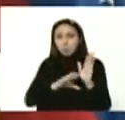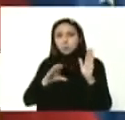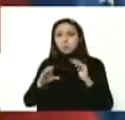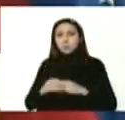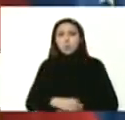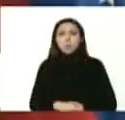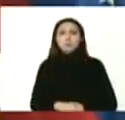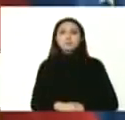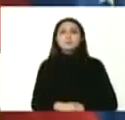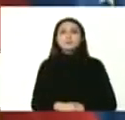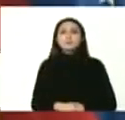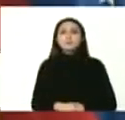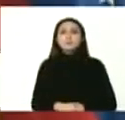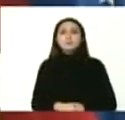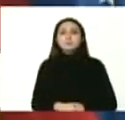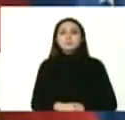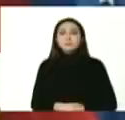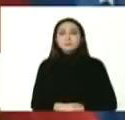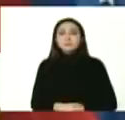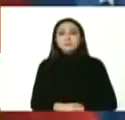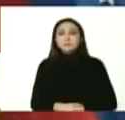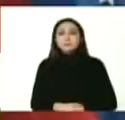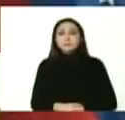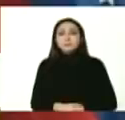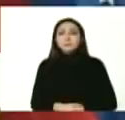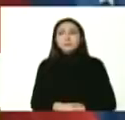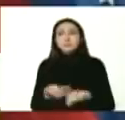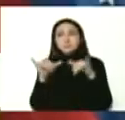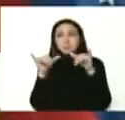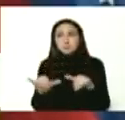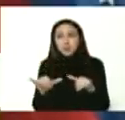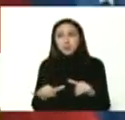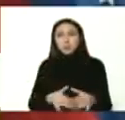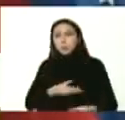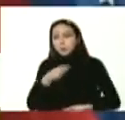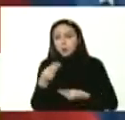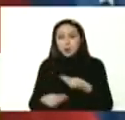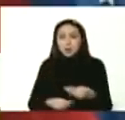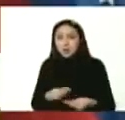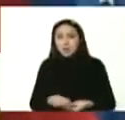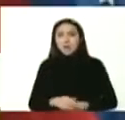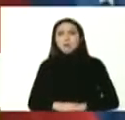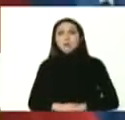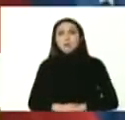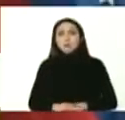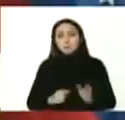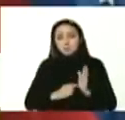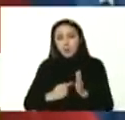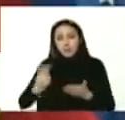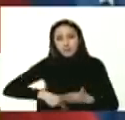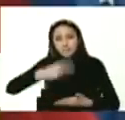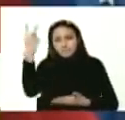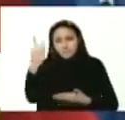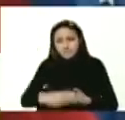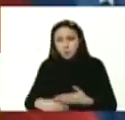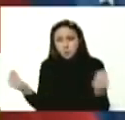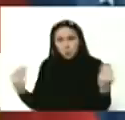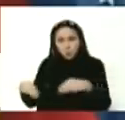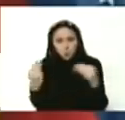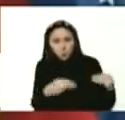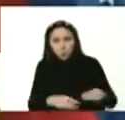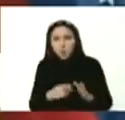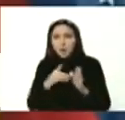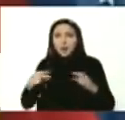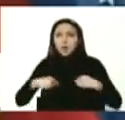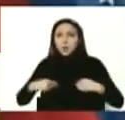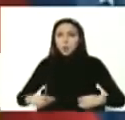del año 99, ejemplar, totalmente programática en materia de derechos humanos, en